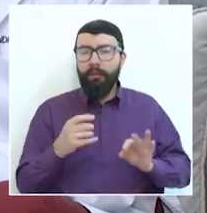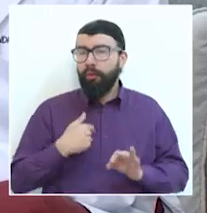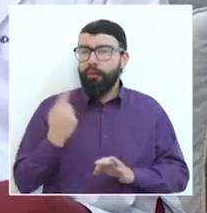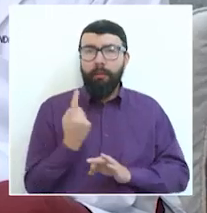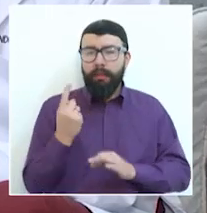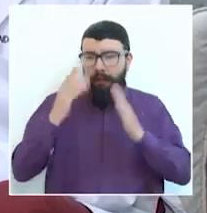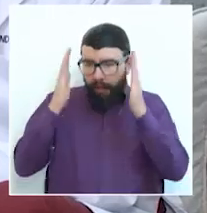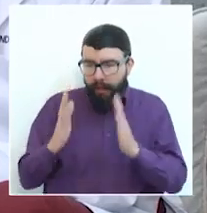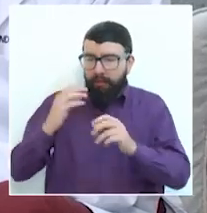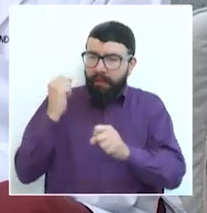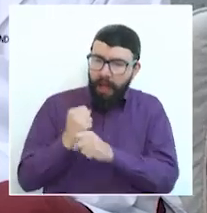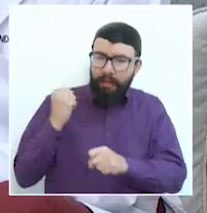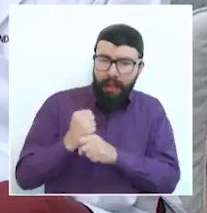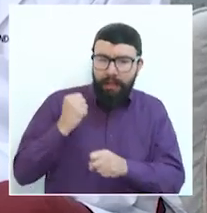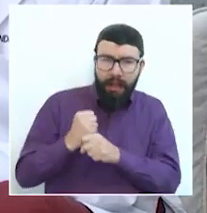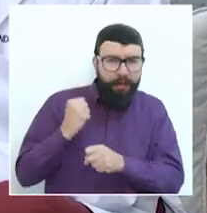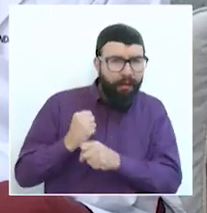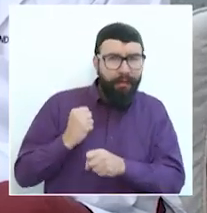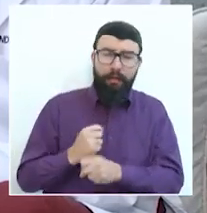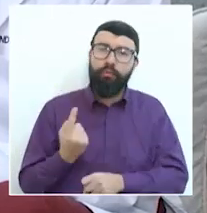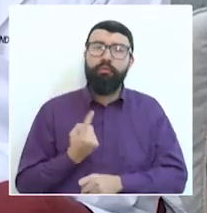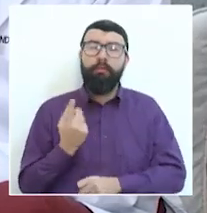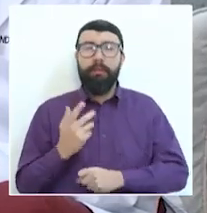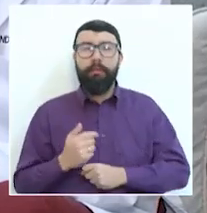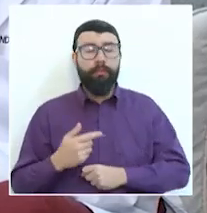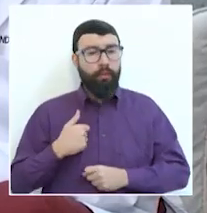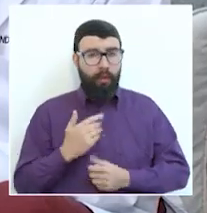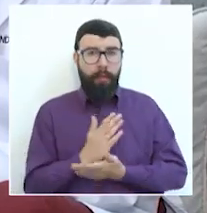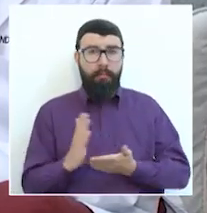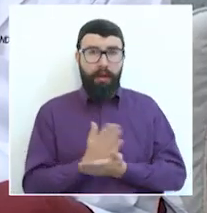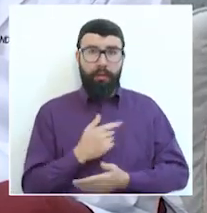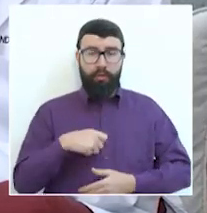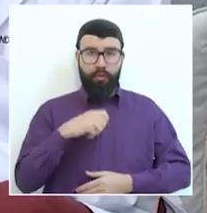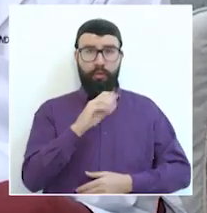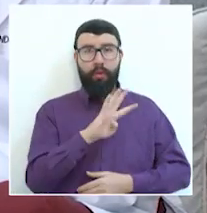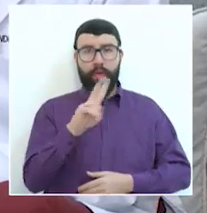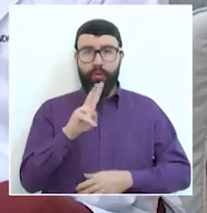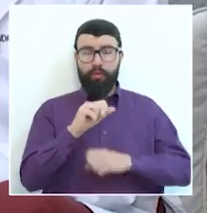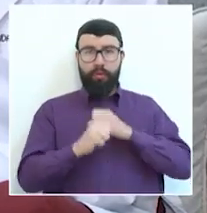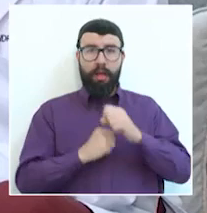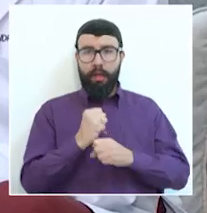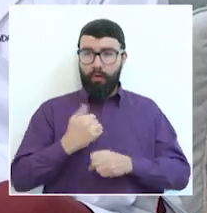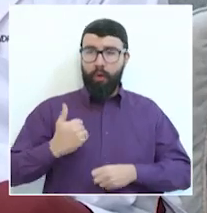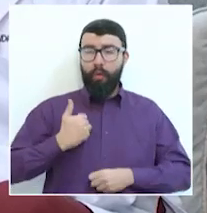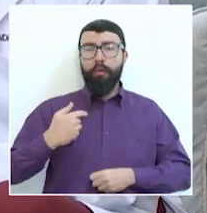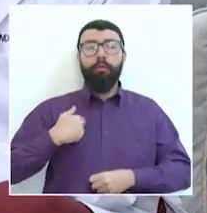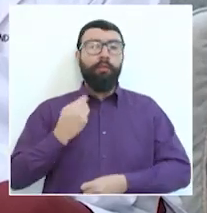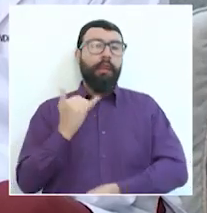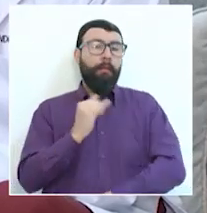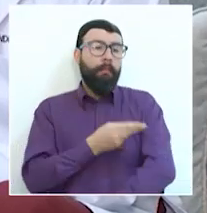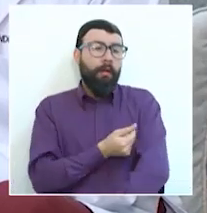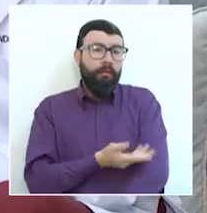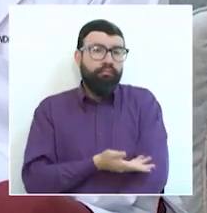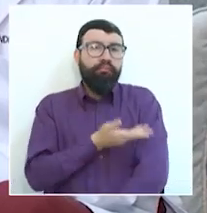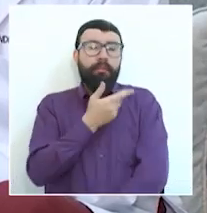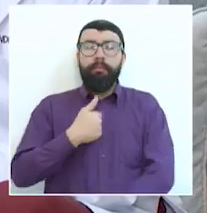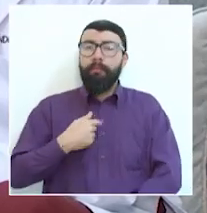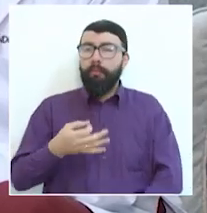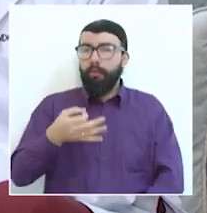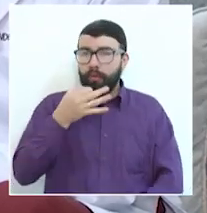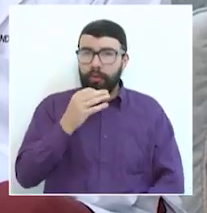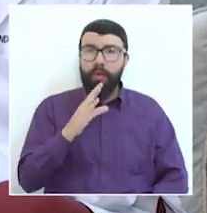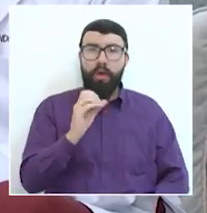trabajo, trabajo, trabajo. Yo, aparte de tener 42 años de edad, de ser tan joven, soy hipertenso. Yo consumo Cordiax